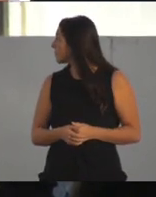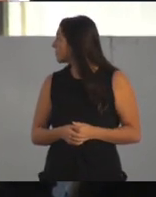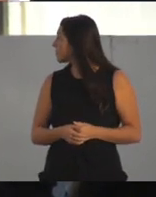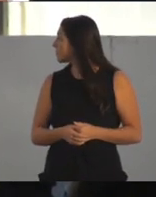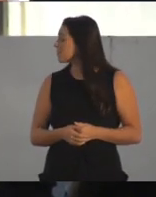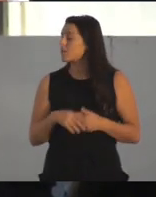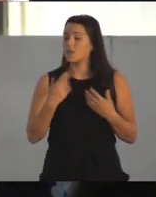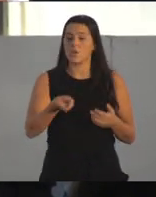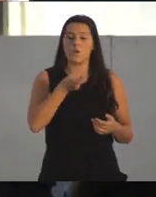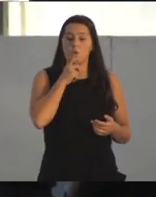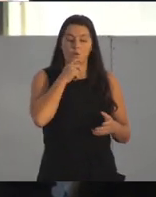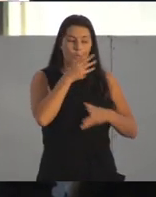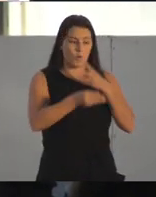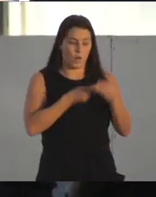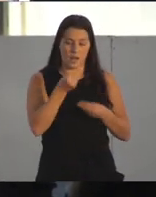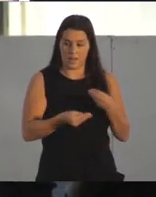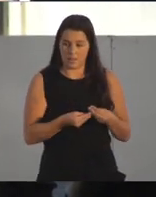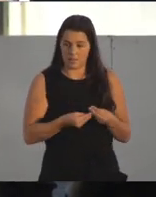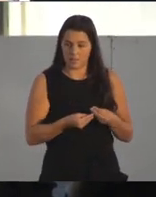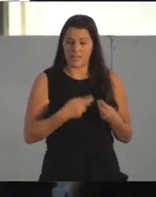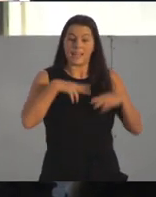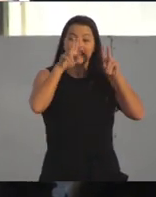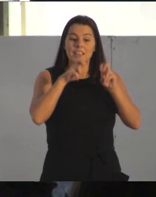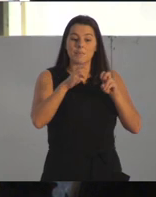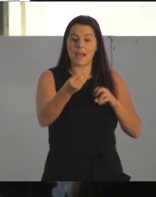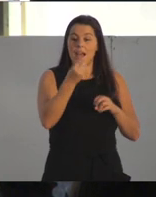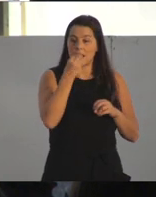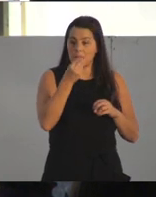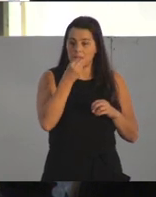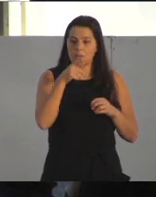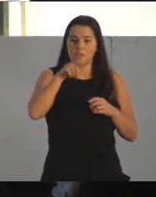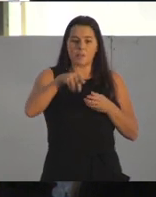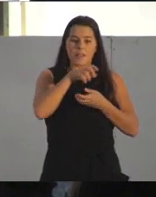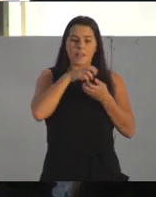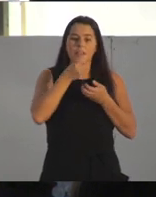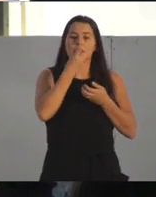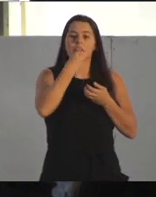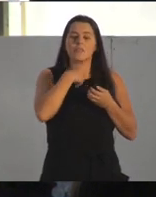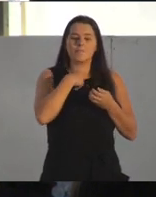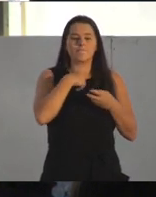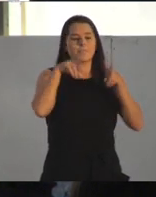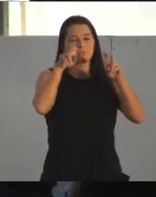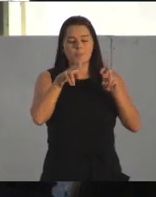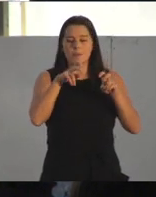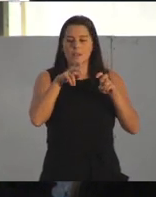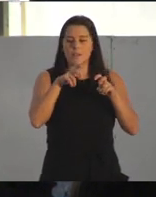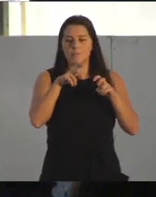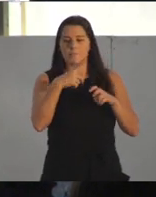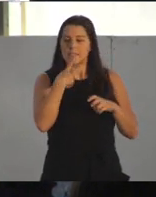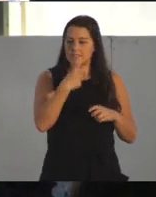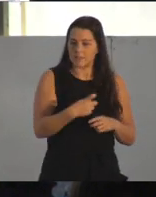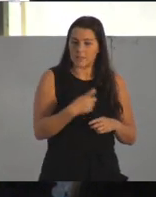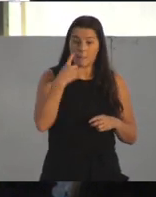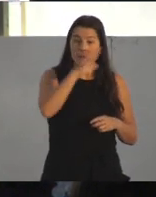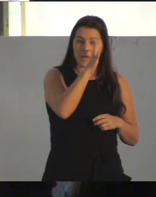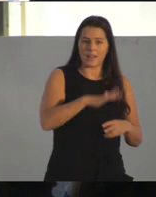¿Cómo lo hacemos? El tema de la alimentación y la deglución es un tema complejo. Como os decía antes, parece sencillo